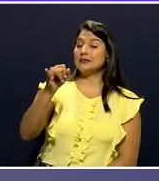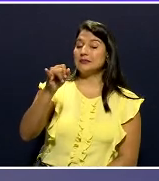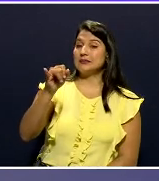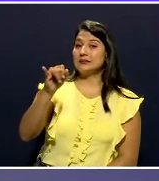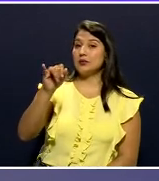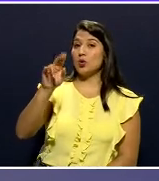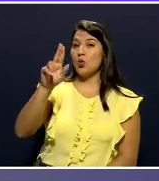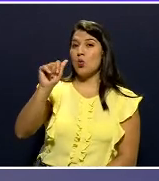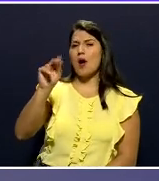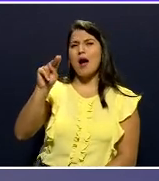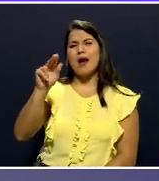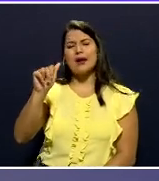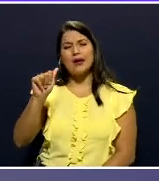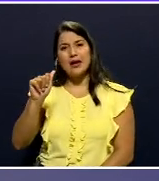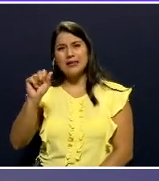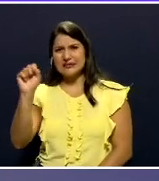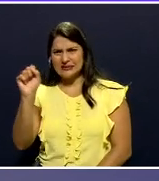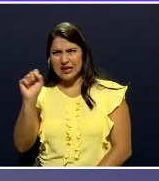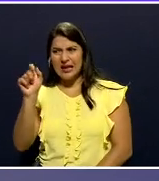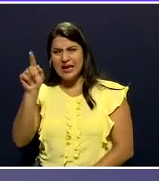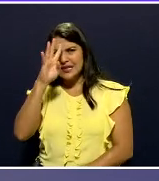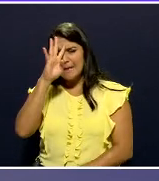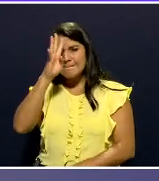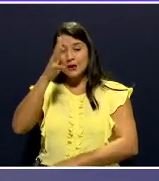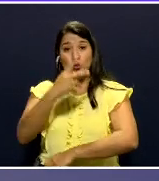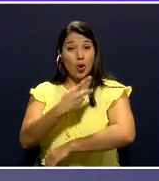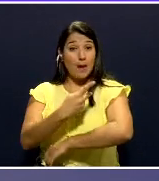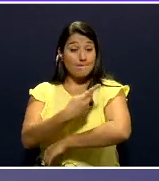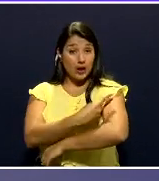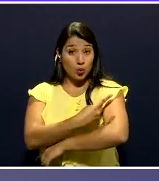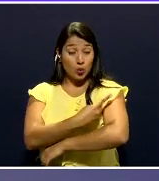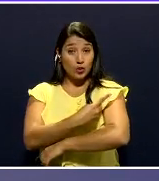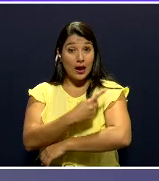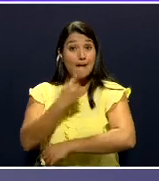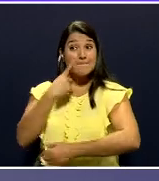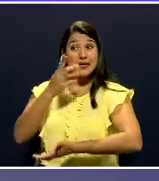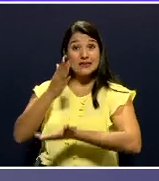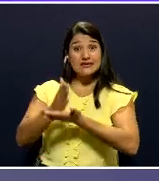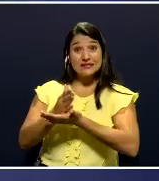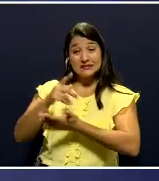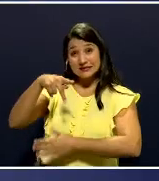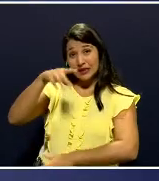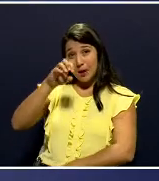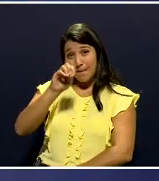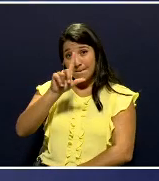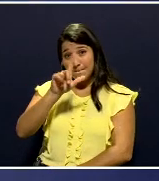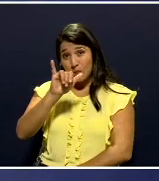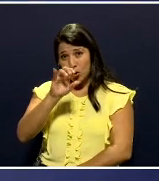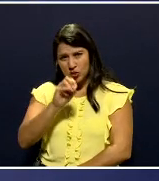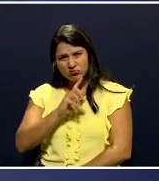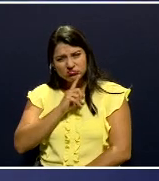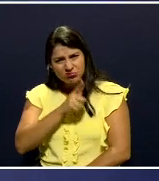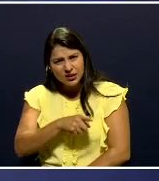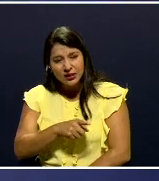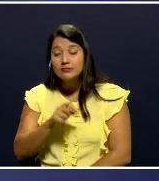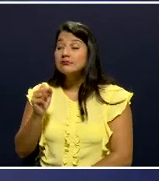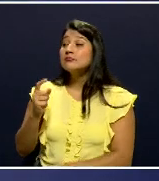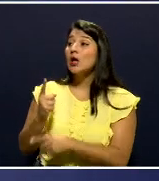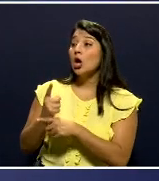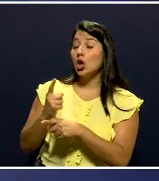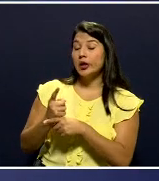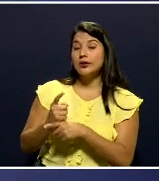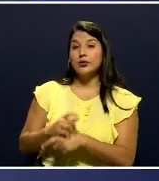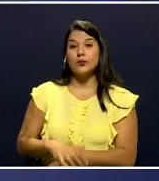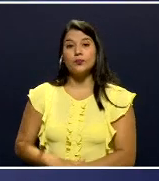que inventó la vacuna, desarrolló la vacuna contra la polio, ¿es verdad? Es correcto.